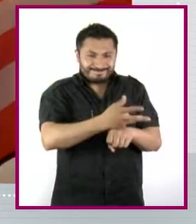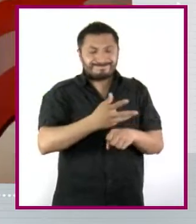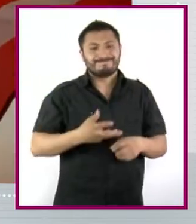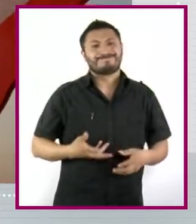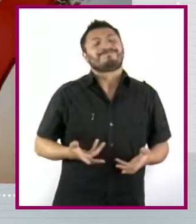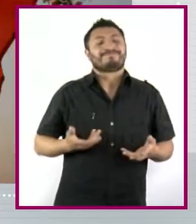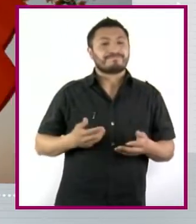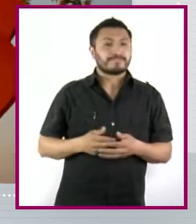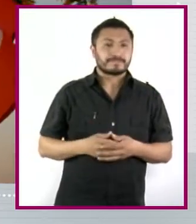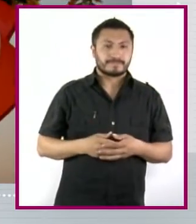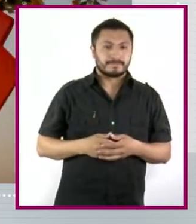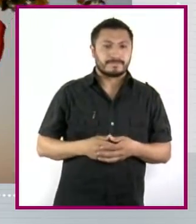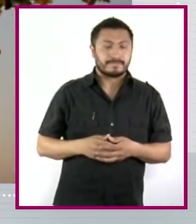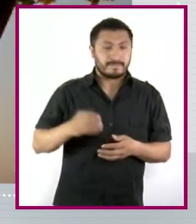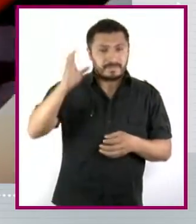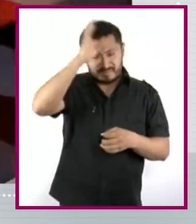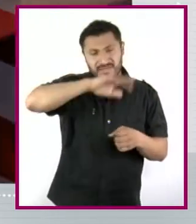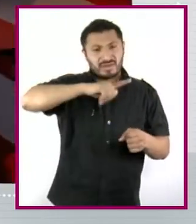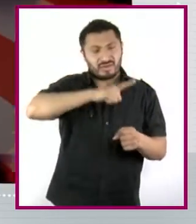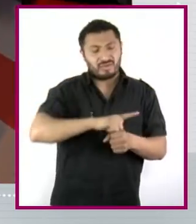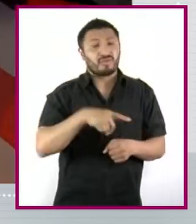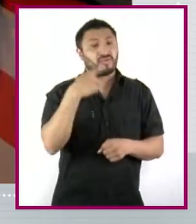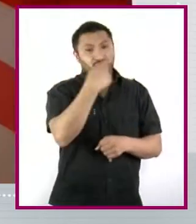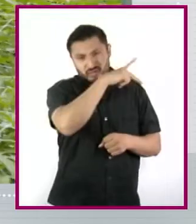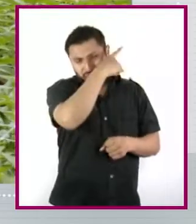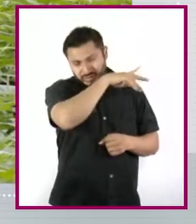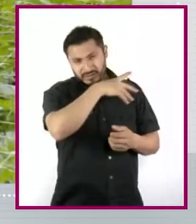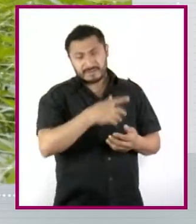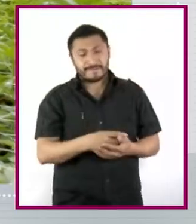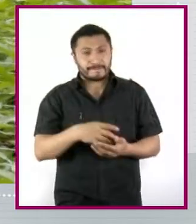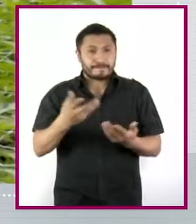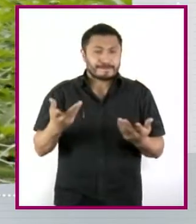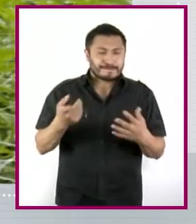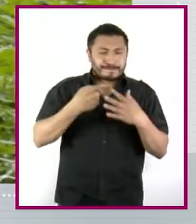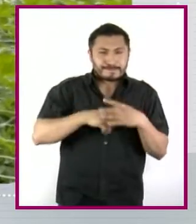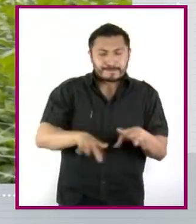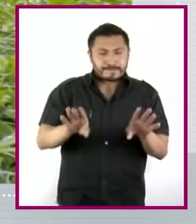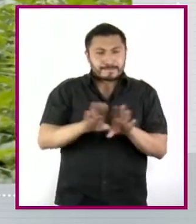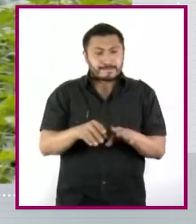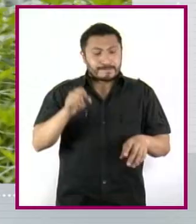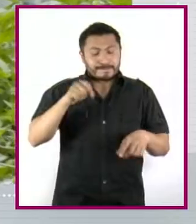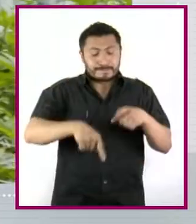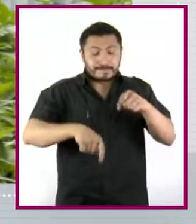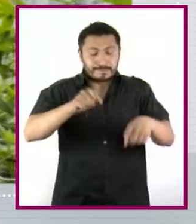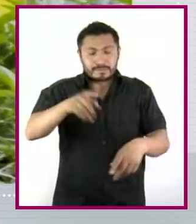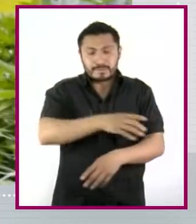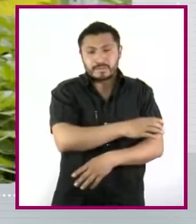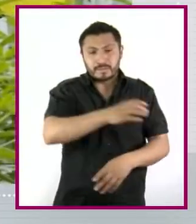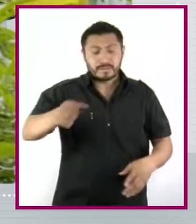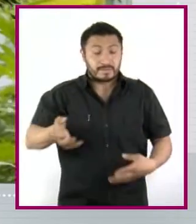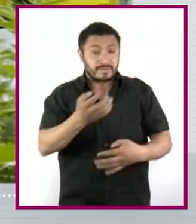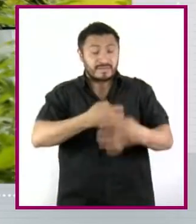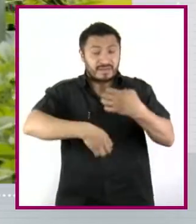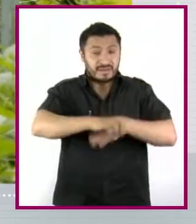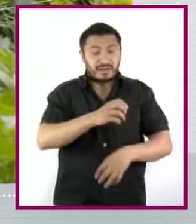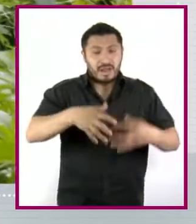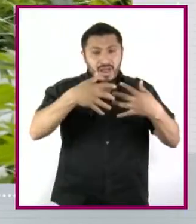de aquella otra cultura, de aquella otra sociedad. Empezamos a ver grandes cultivos industriales,